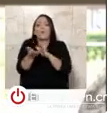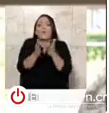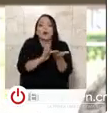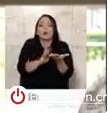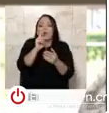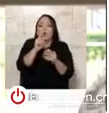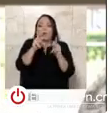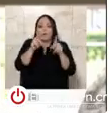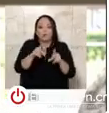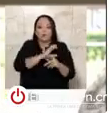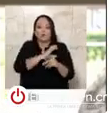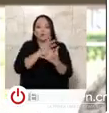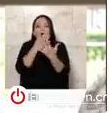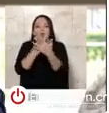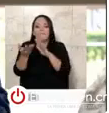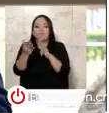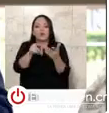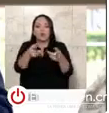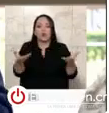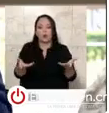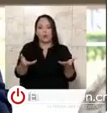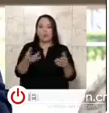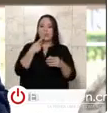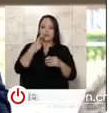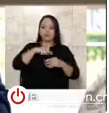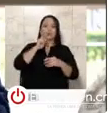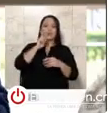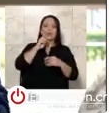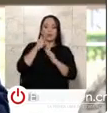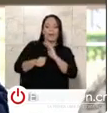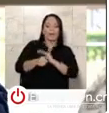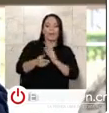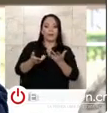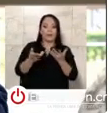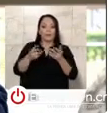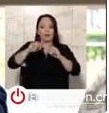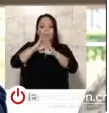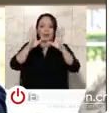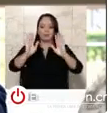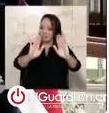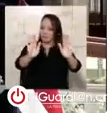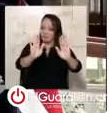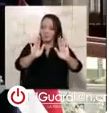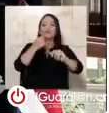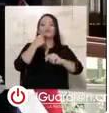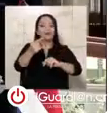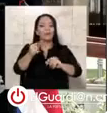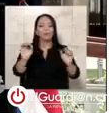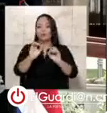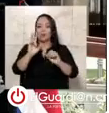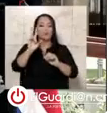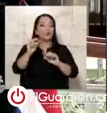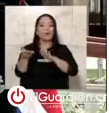sistema penitenciario, que si no íbamos a sacar la información. Al día de hoy quiero aclarar que no ha muerto ningún compañero